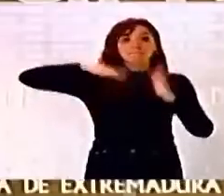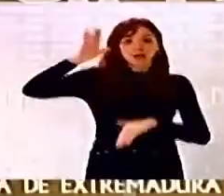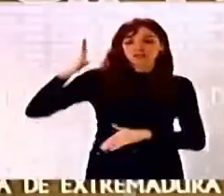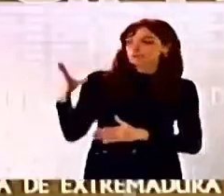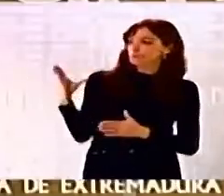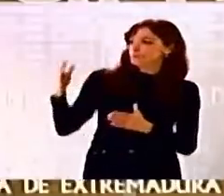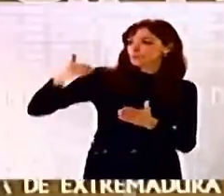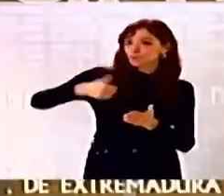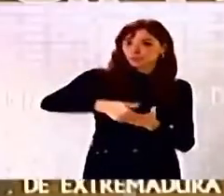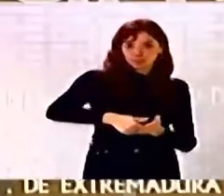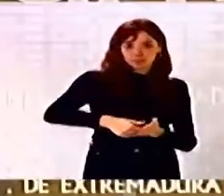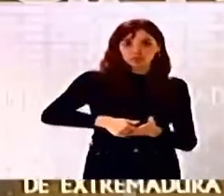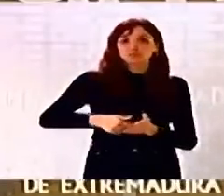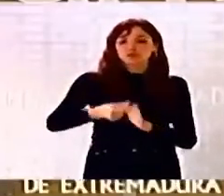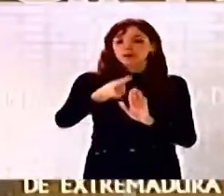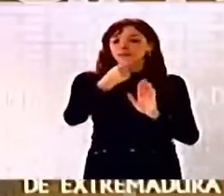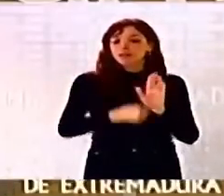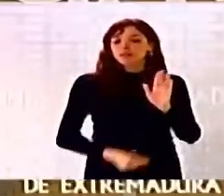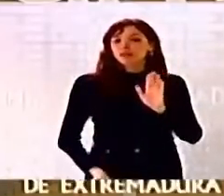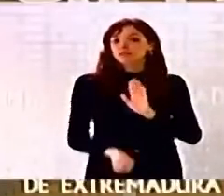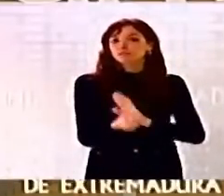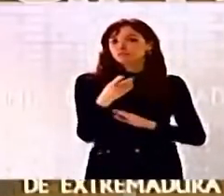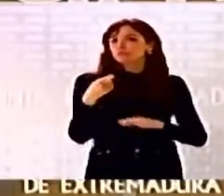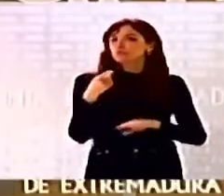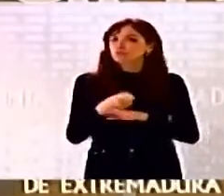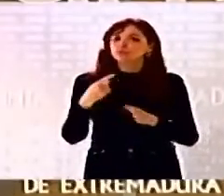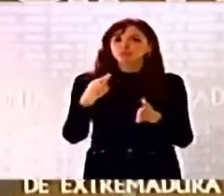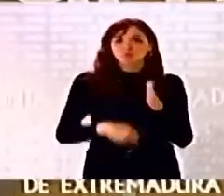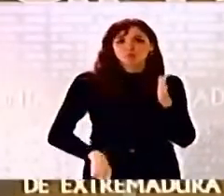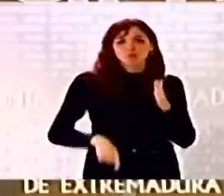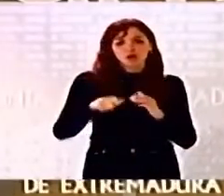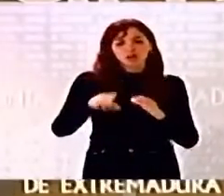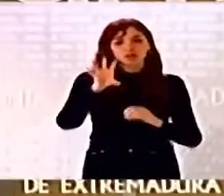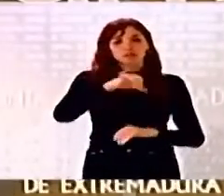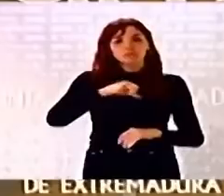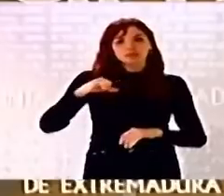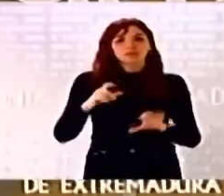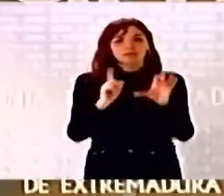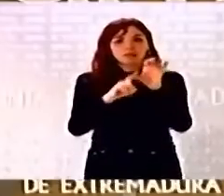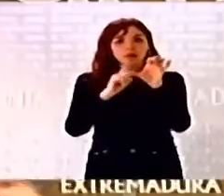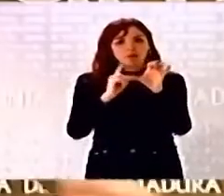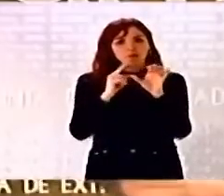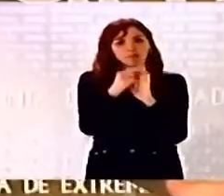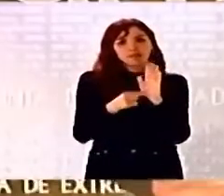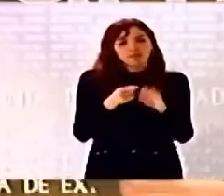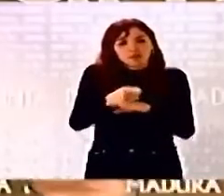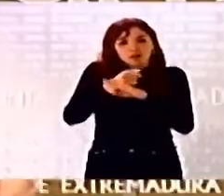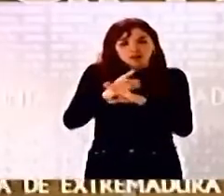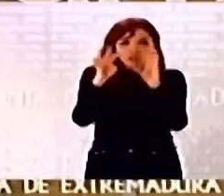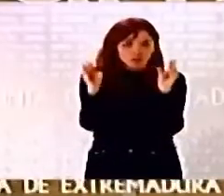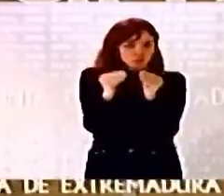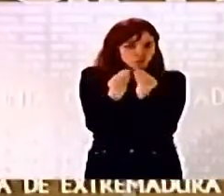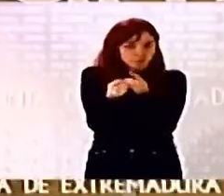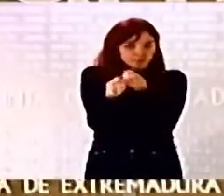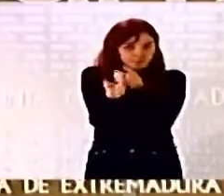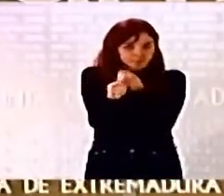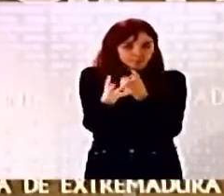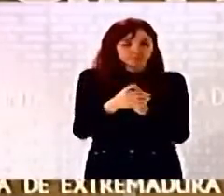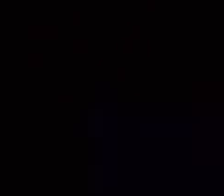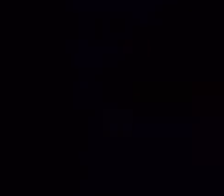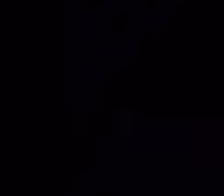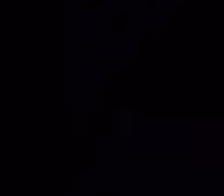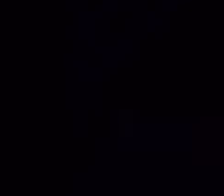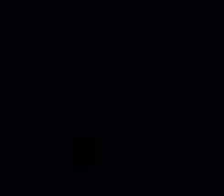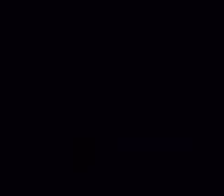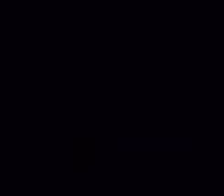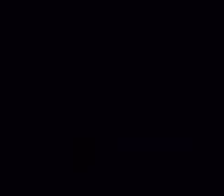que se implantaron las medidas tan drásticas en nuestra comunidad autónoma de Extremadura, que les resumo: toque de queda a